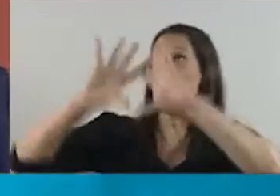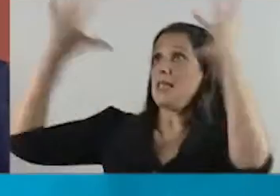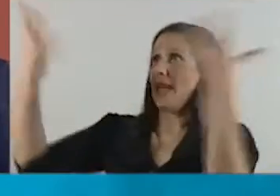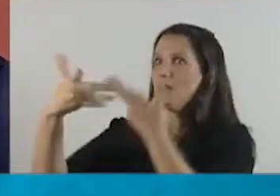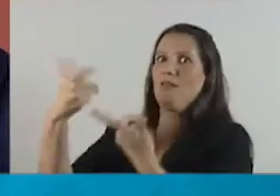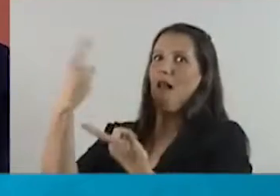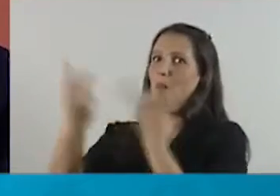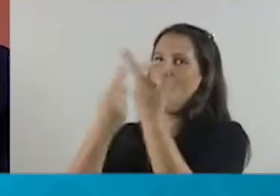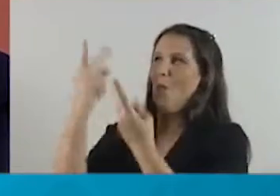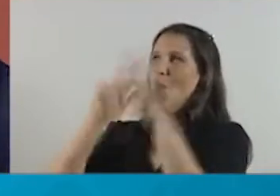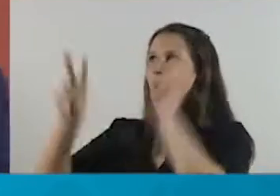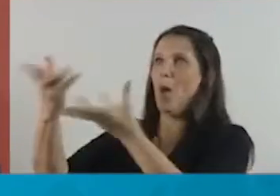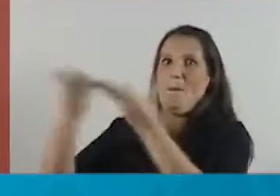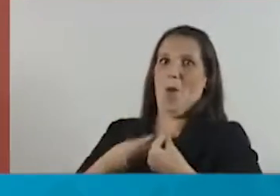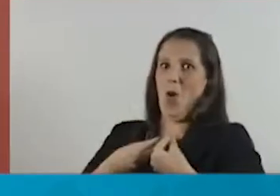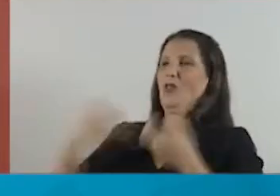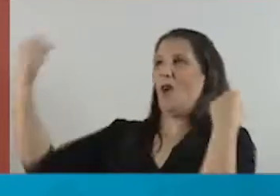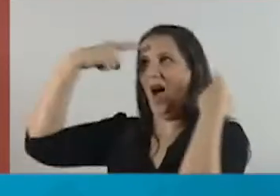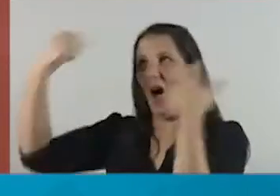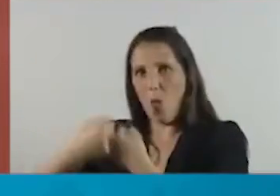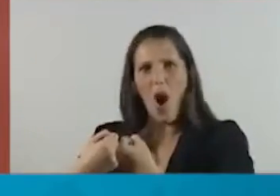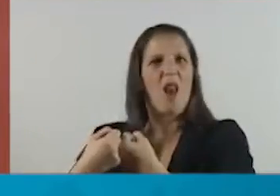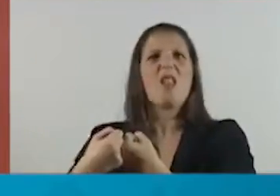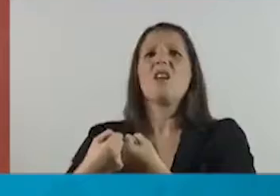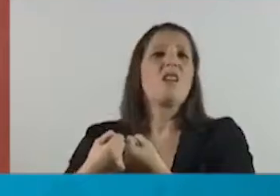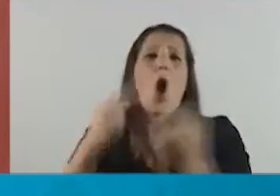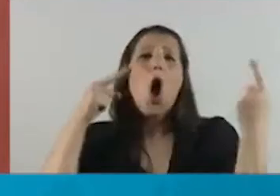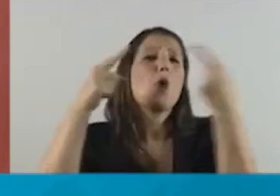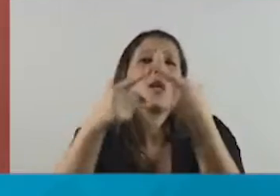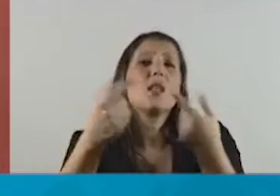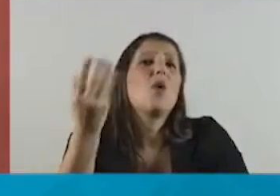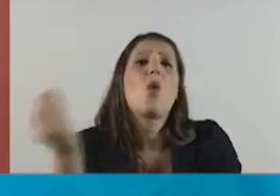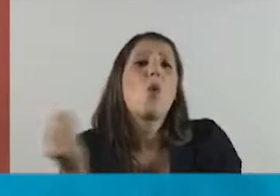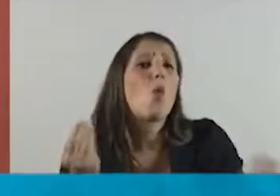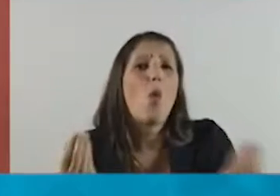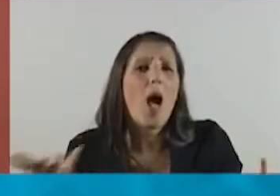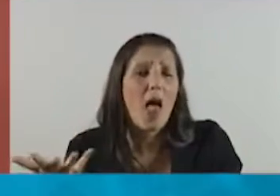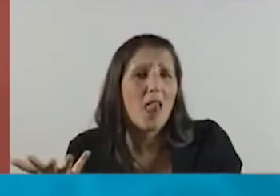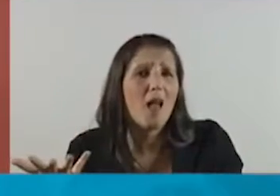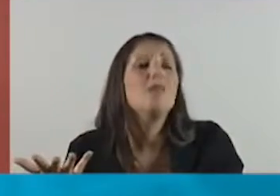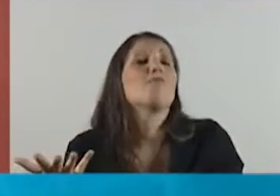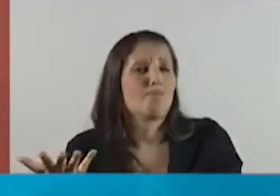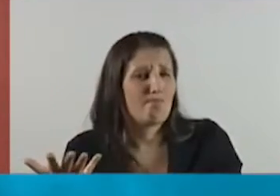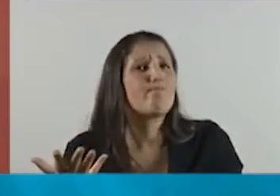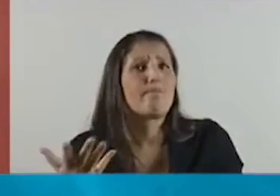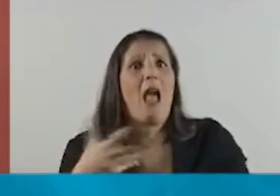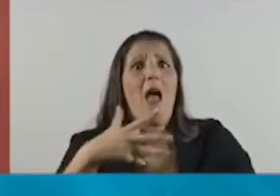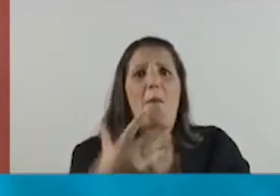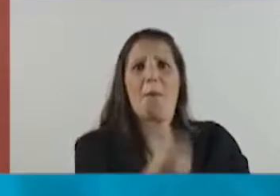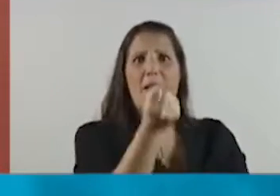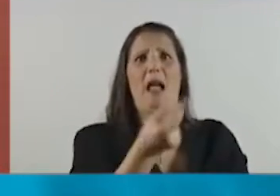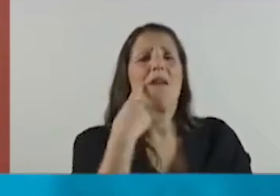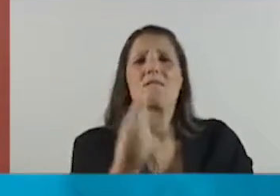apoyo del mundo todo esto tiene un único objetivo y lograr que cada vez más